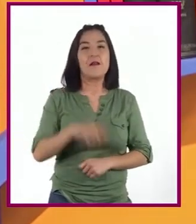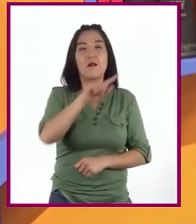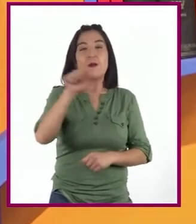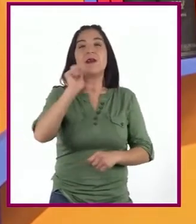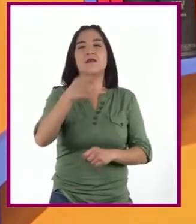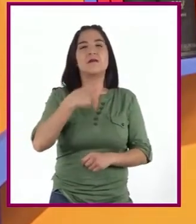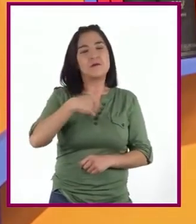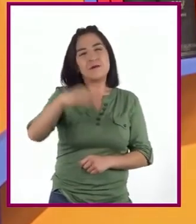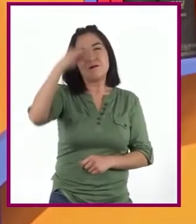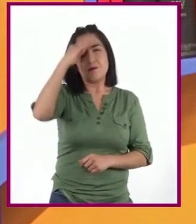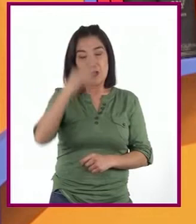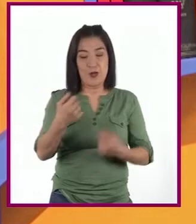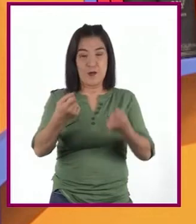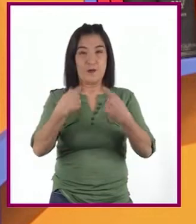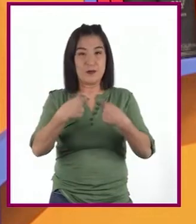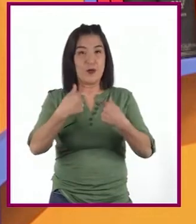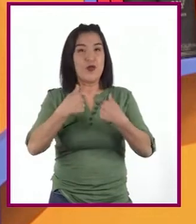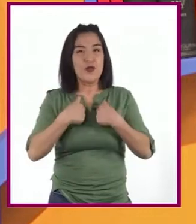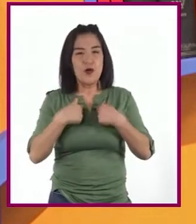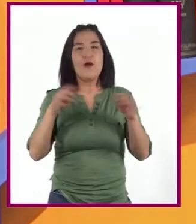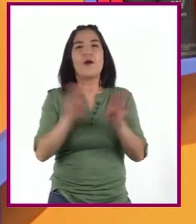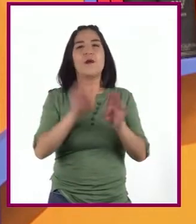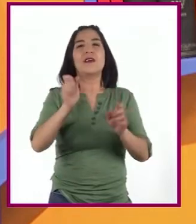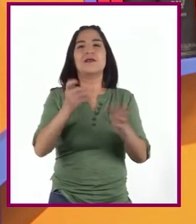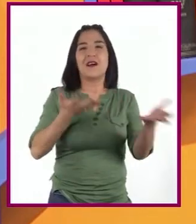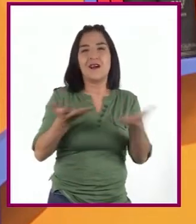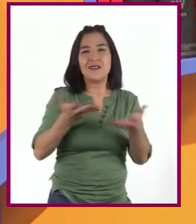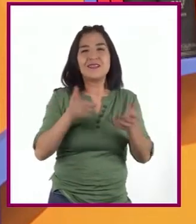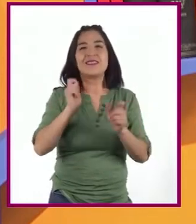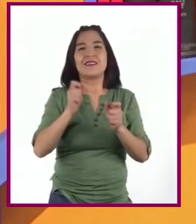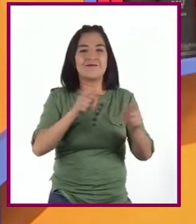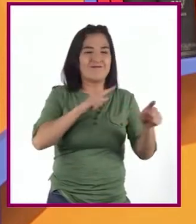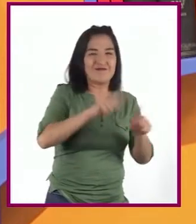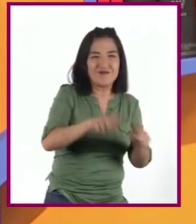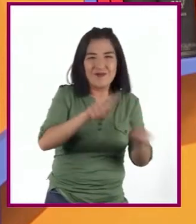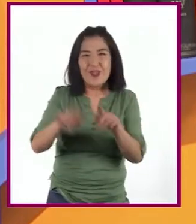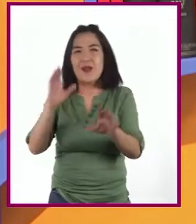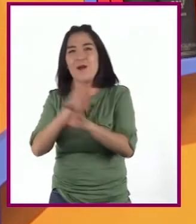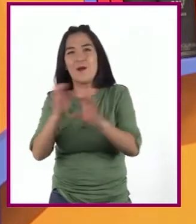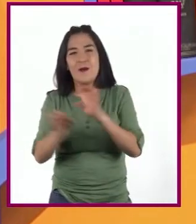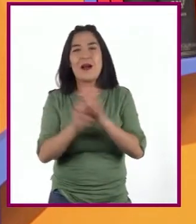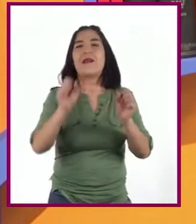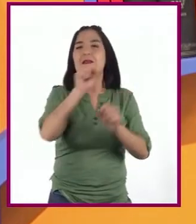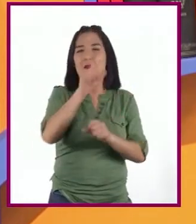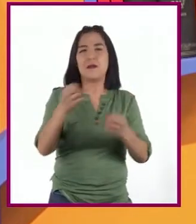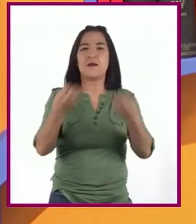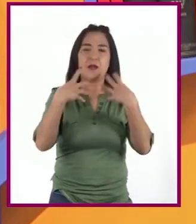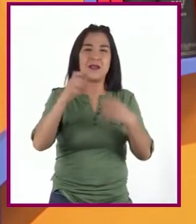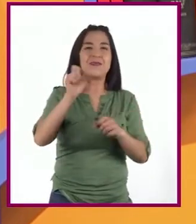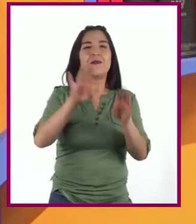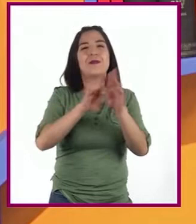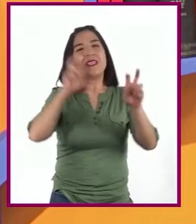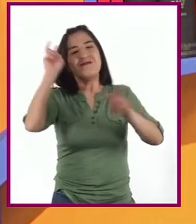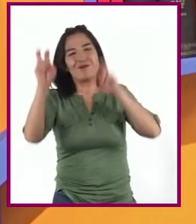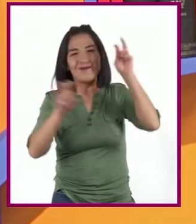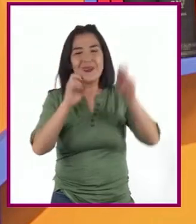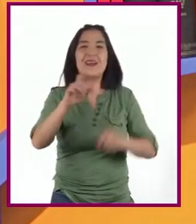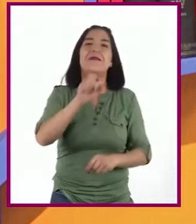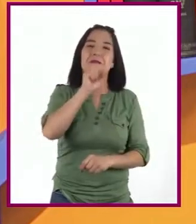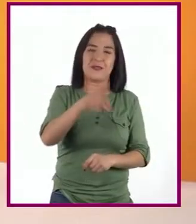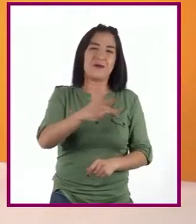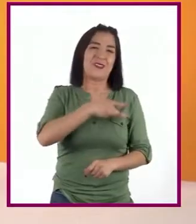yo se entendía como dotada de capacidades versátiles e individuales, como la fantasía y el